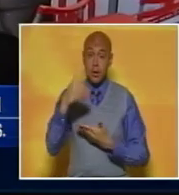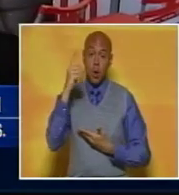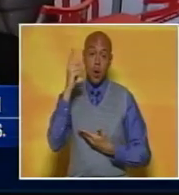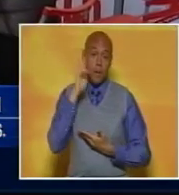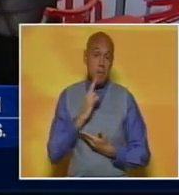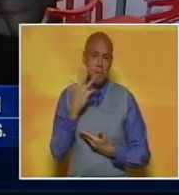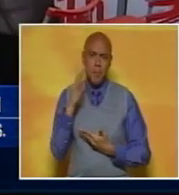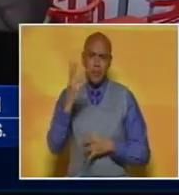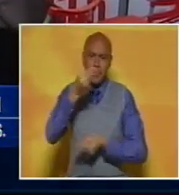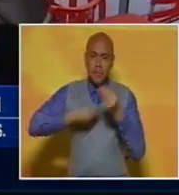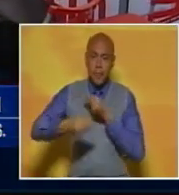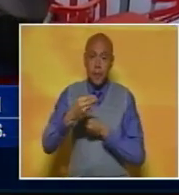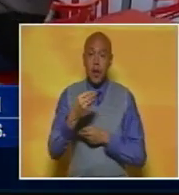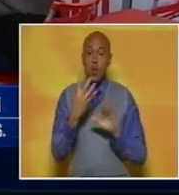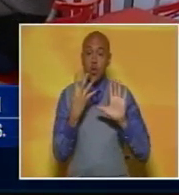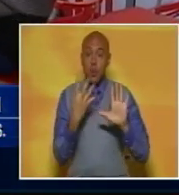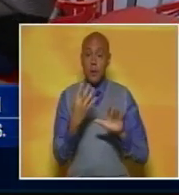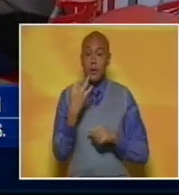que es igual a